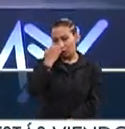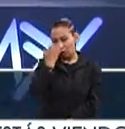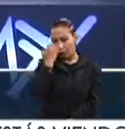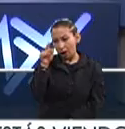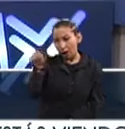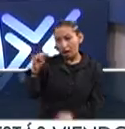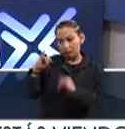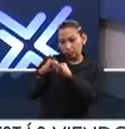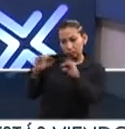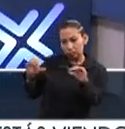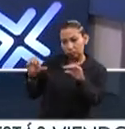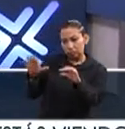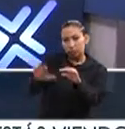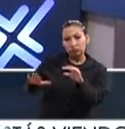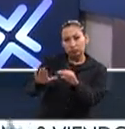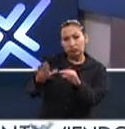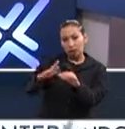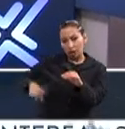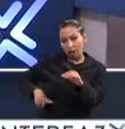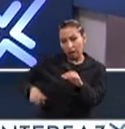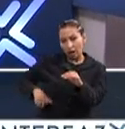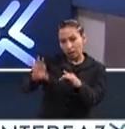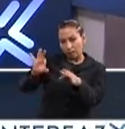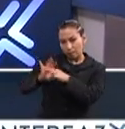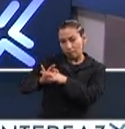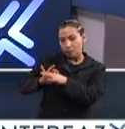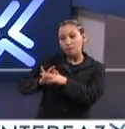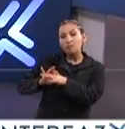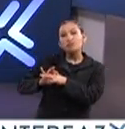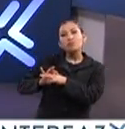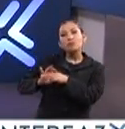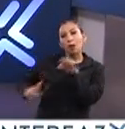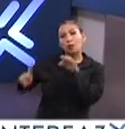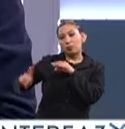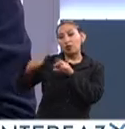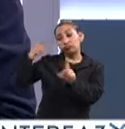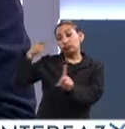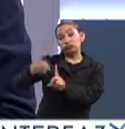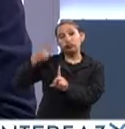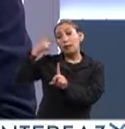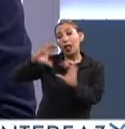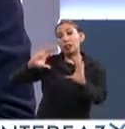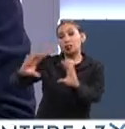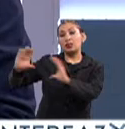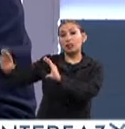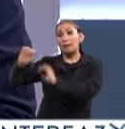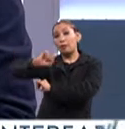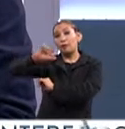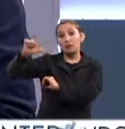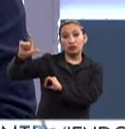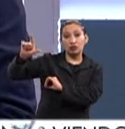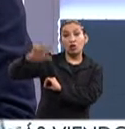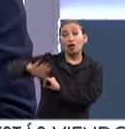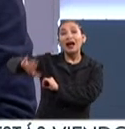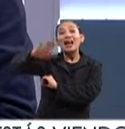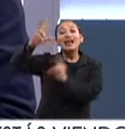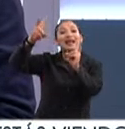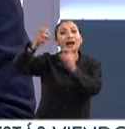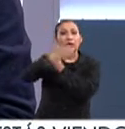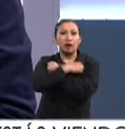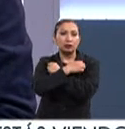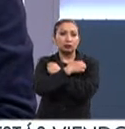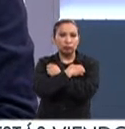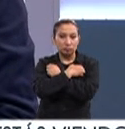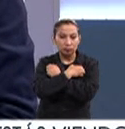una institución pública que tiene como misión formar profesionales de la